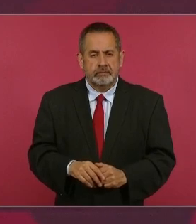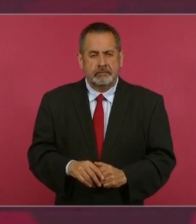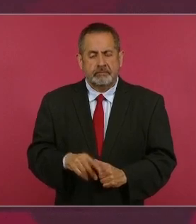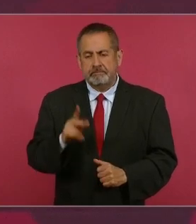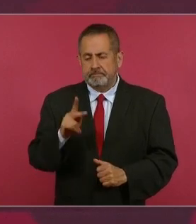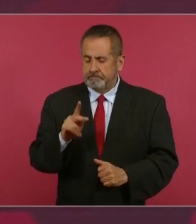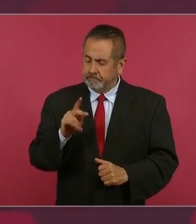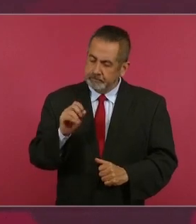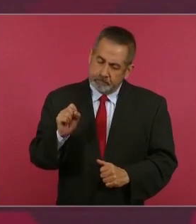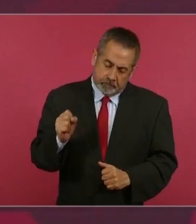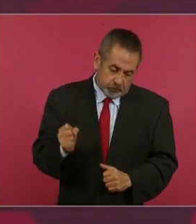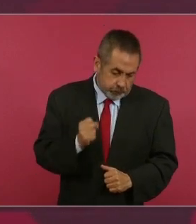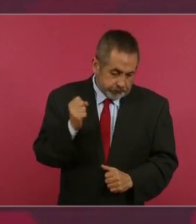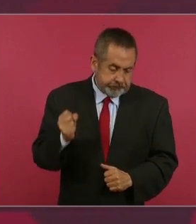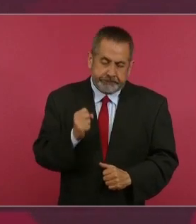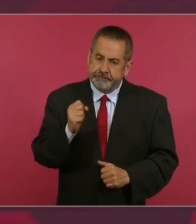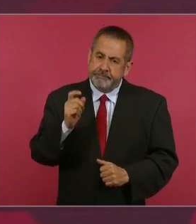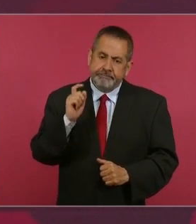afortunadamente